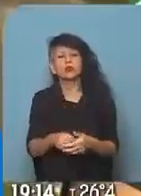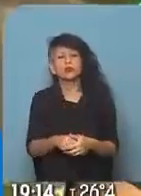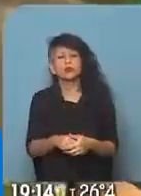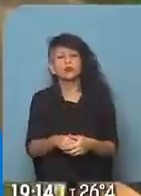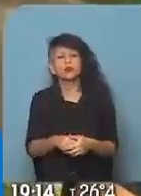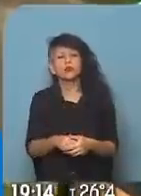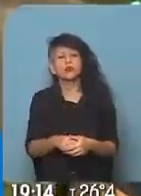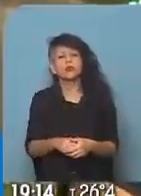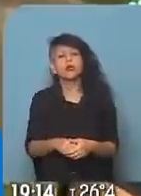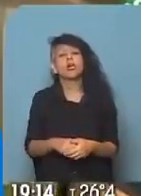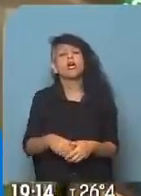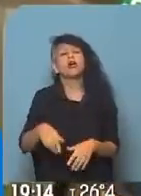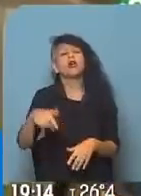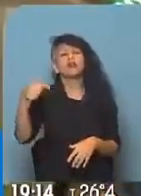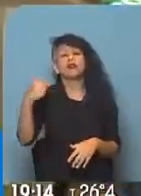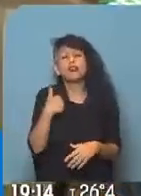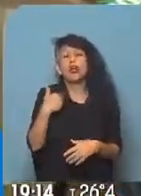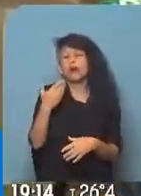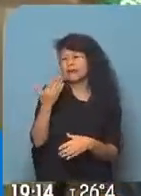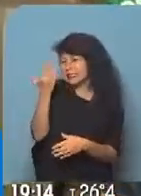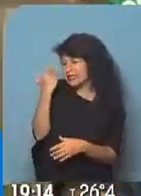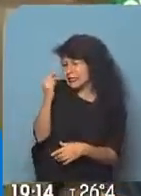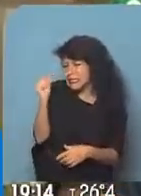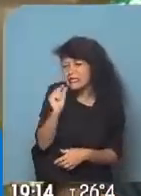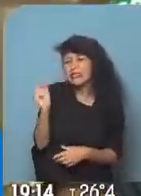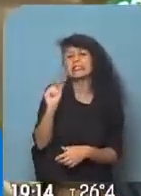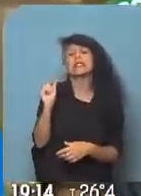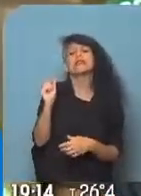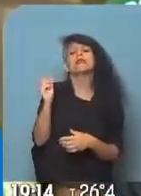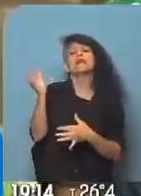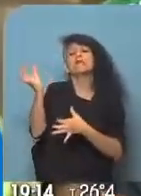que recién acabo de hablar